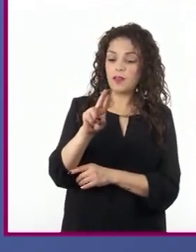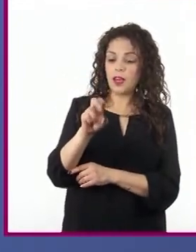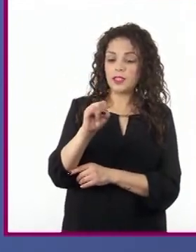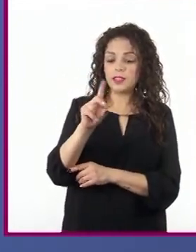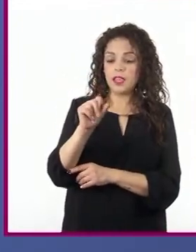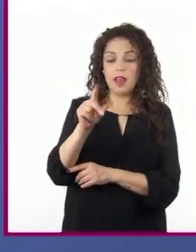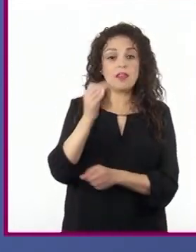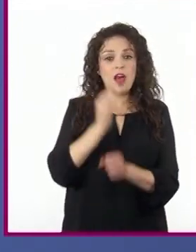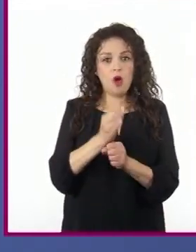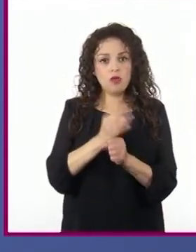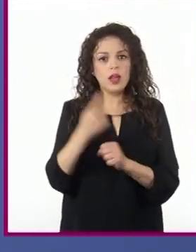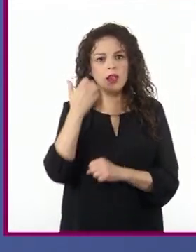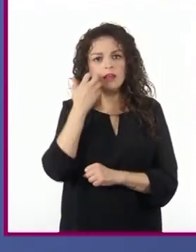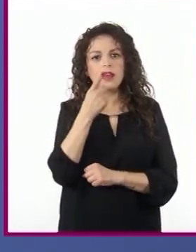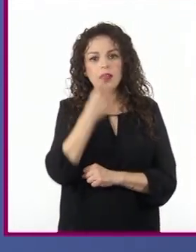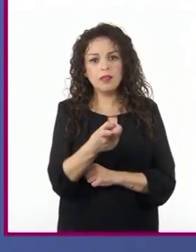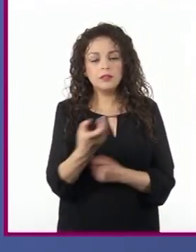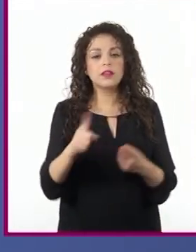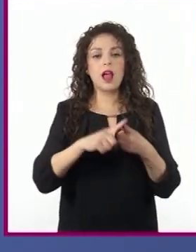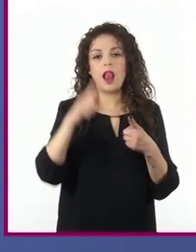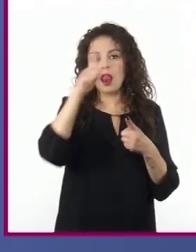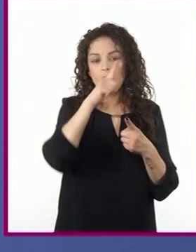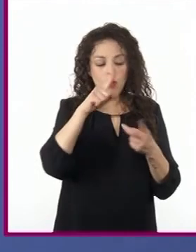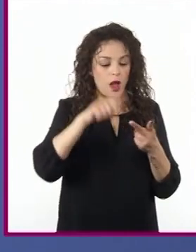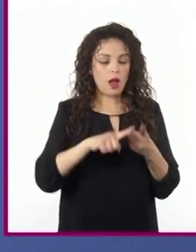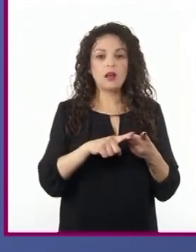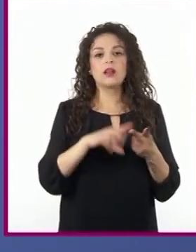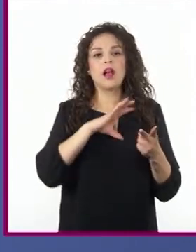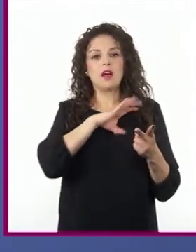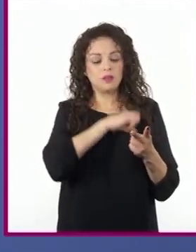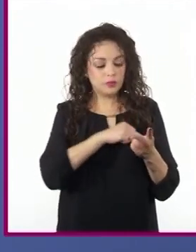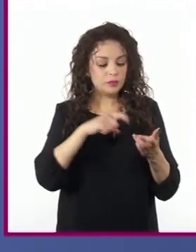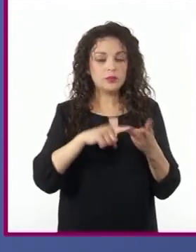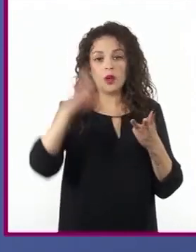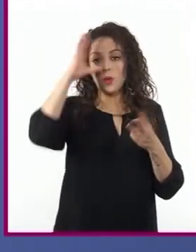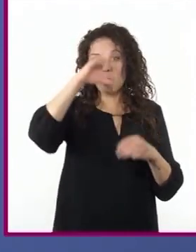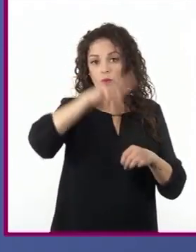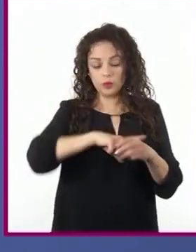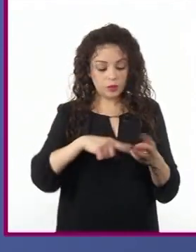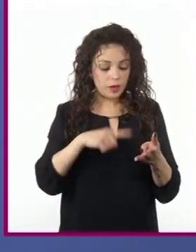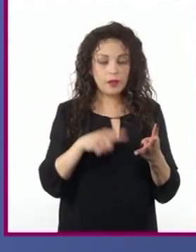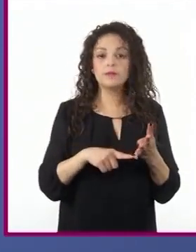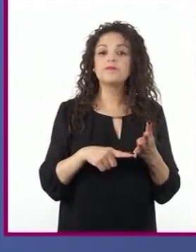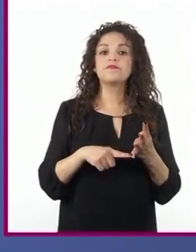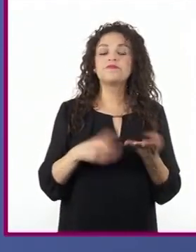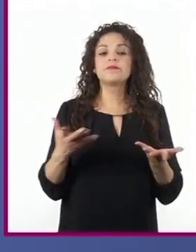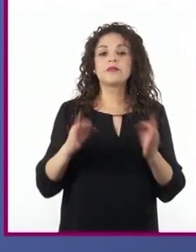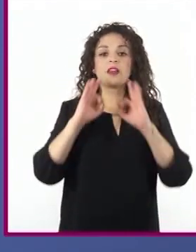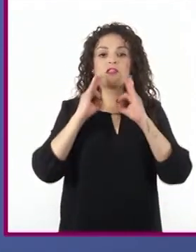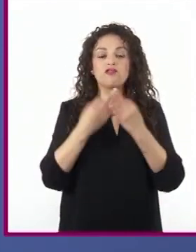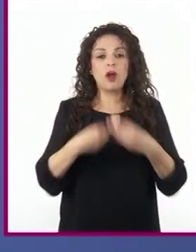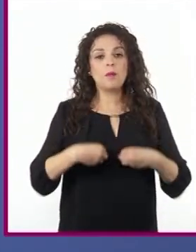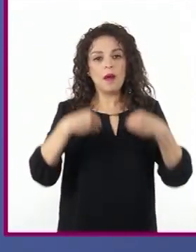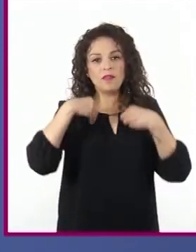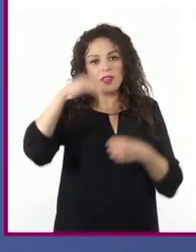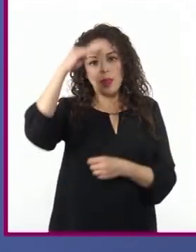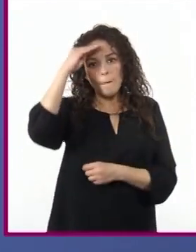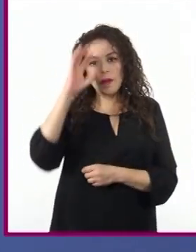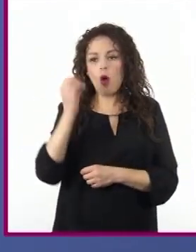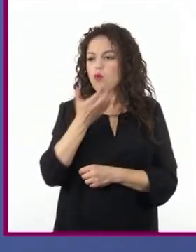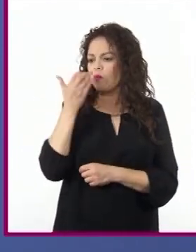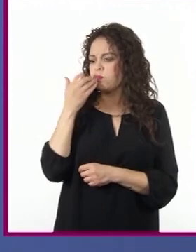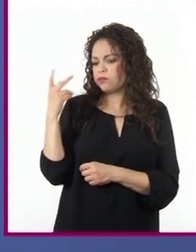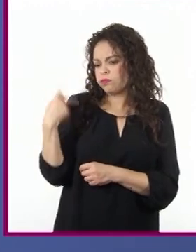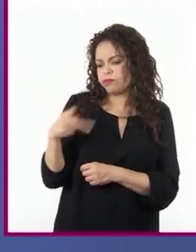estamos refiriendo al lenguaje, gustos, cultura, costumbres, formas de pensar y actuar o preferencias